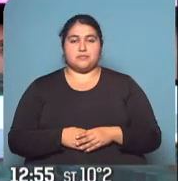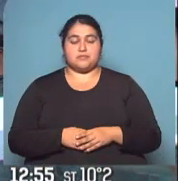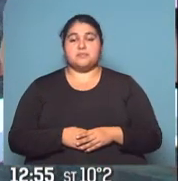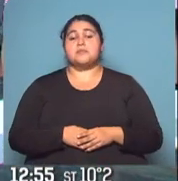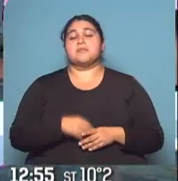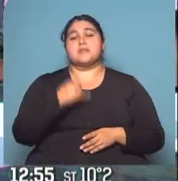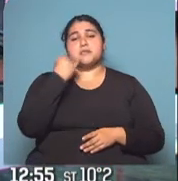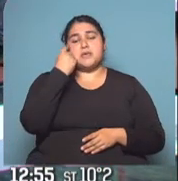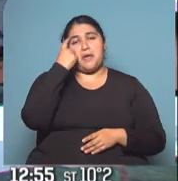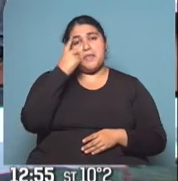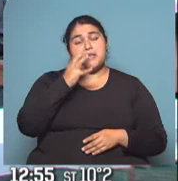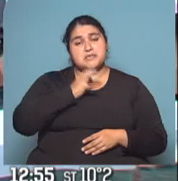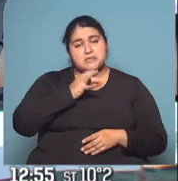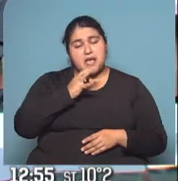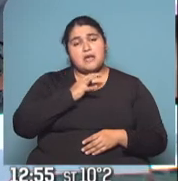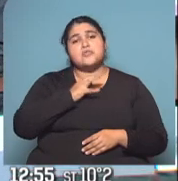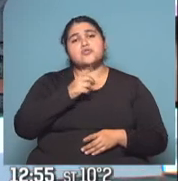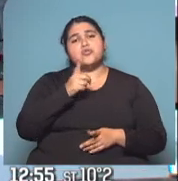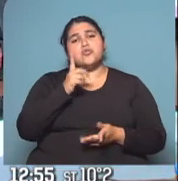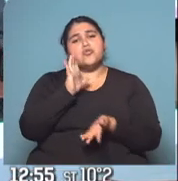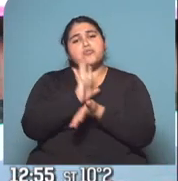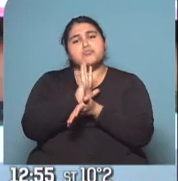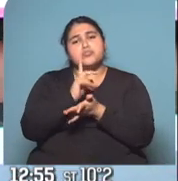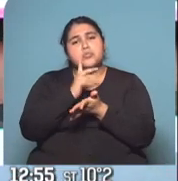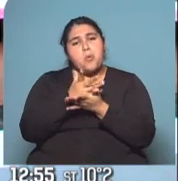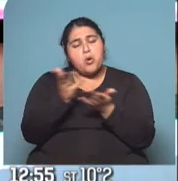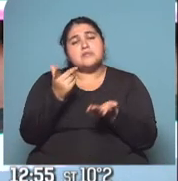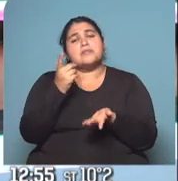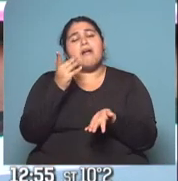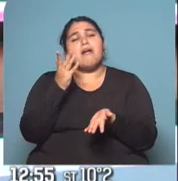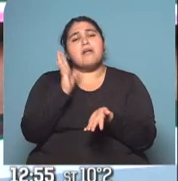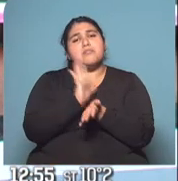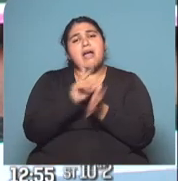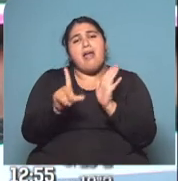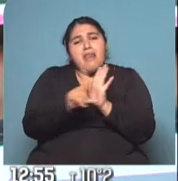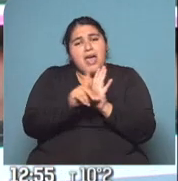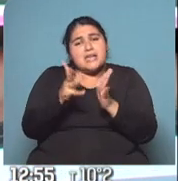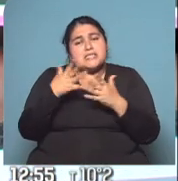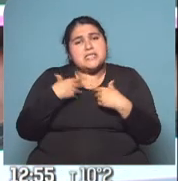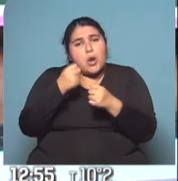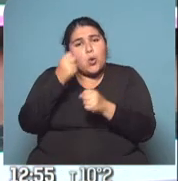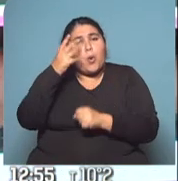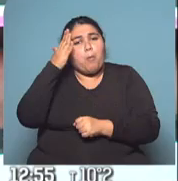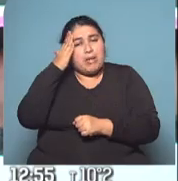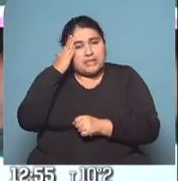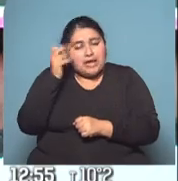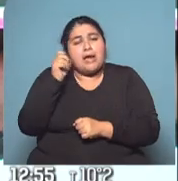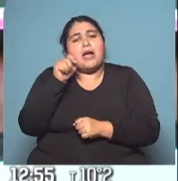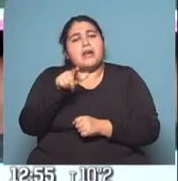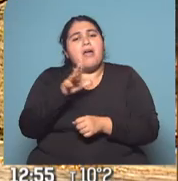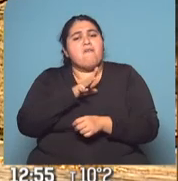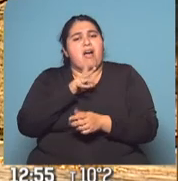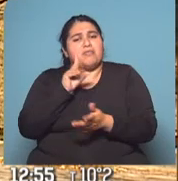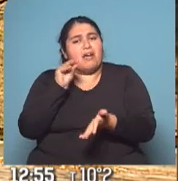10 años de su sanción, la Ley de Salud Mental, que otorgaba un plazo de 7 años para reemplazar los neuropsiquiátricos, sigue sin